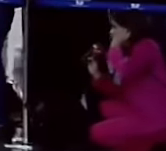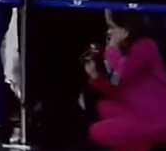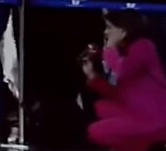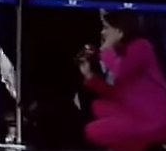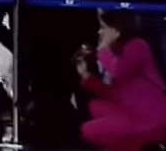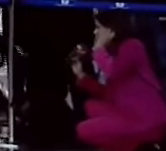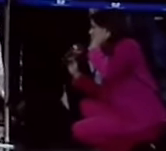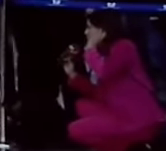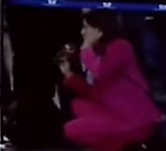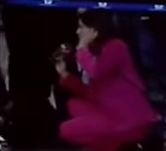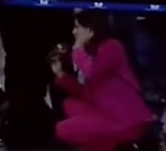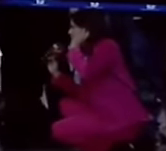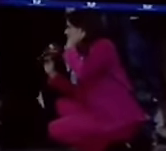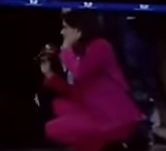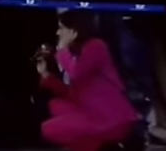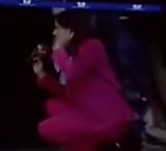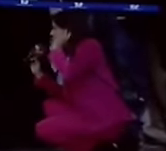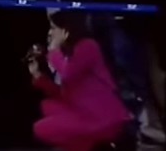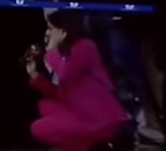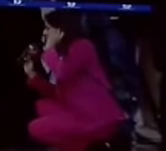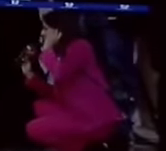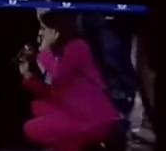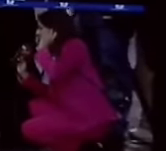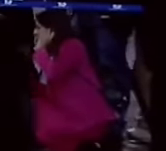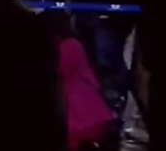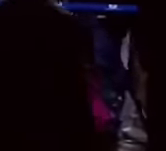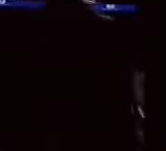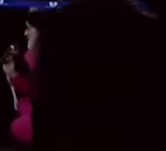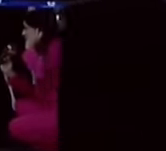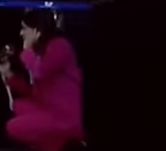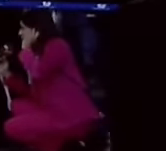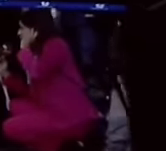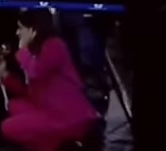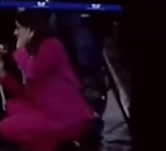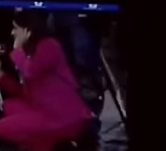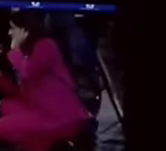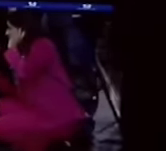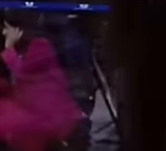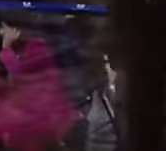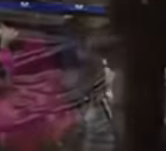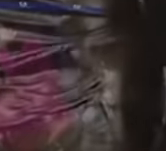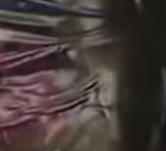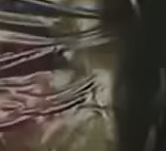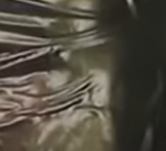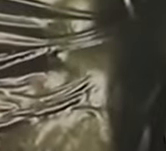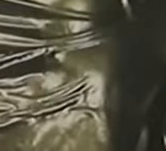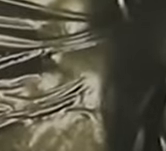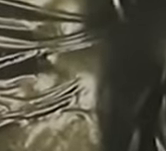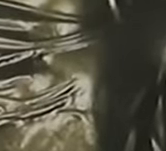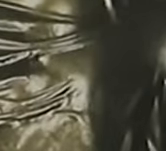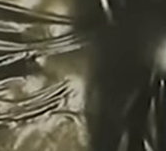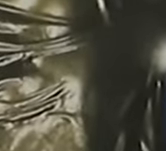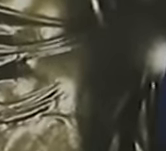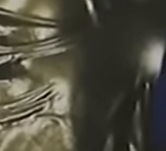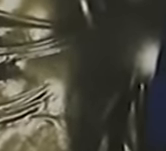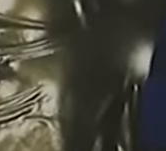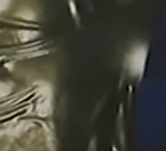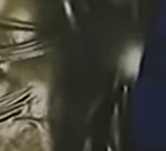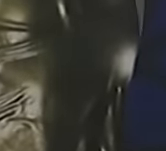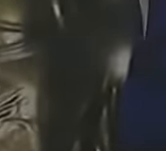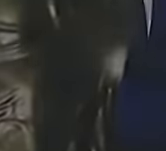Les decía que le acompañaba en esta comparecencia a todo el tren ministerial, vicepresidentes sectoriales. Bueno, Vamos a buenas escuchar al tardes. presidente Nicolás